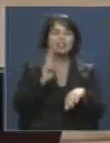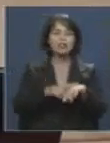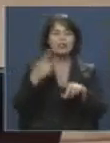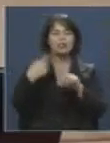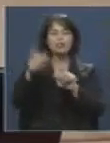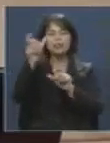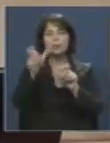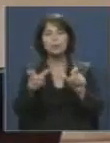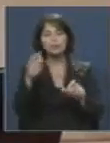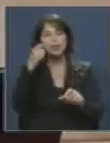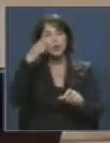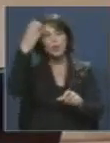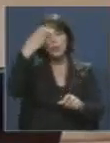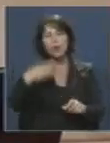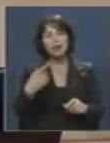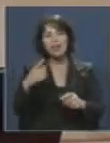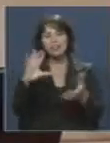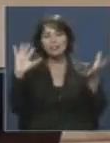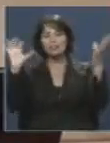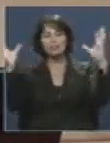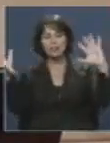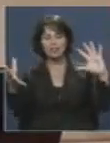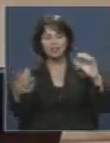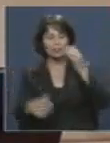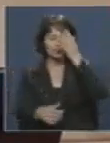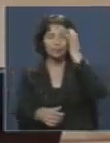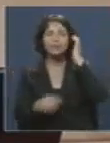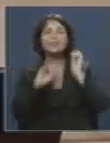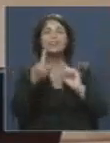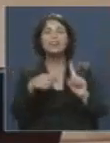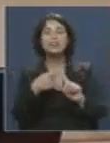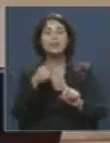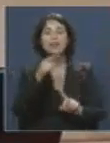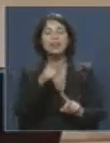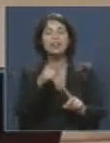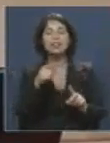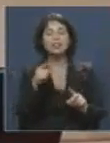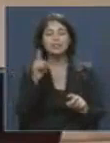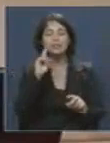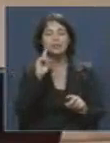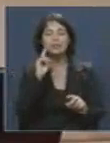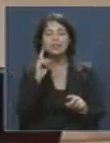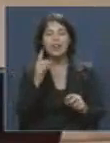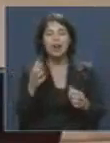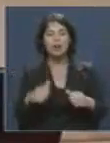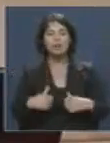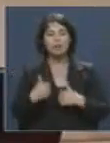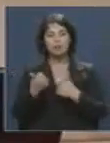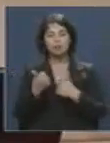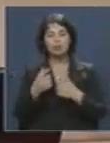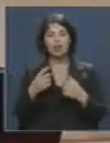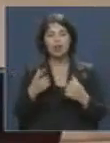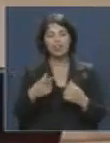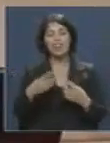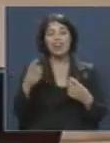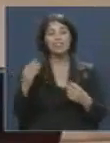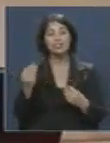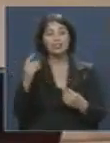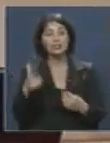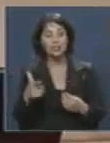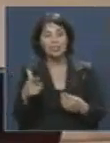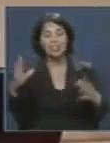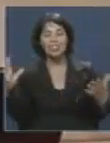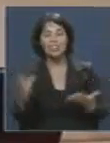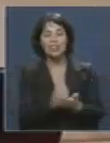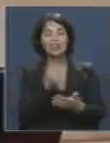este planeta. Además, él tuvo la disciplina, la voluntad y la fortuna de